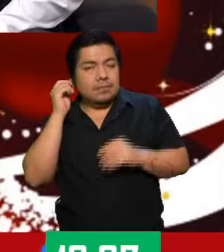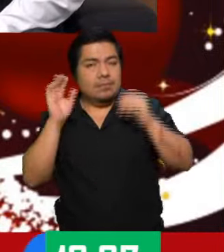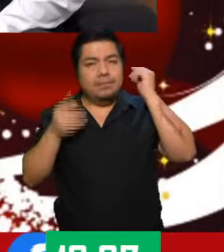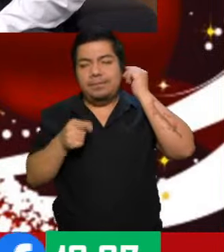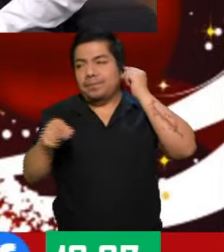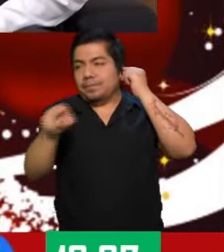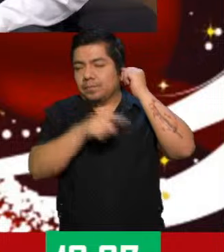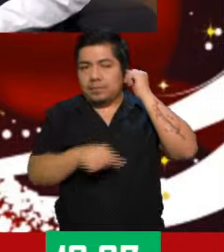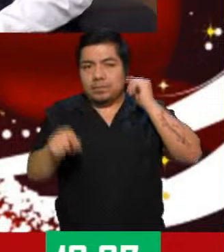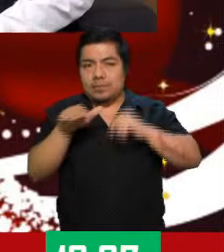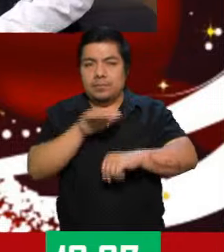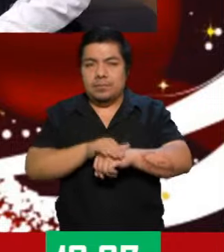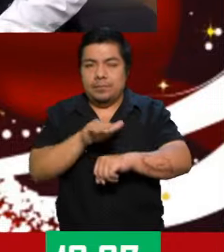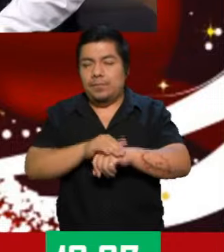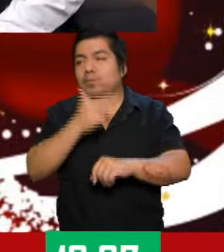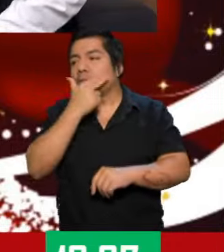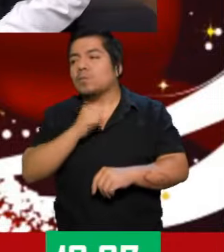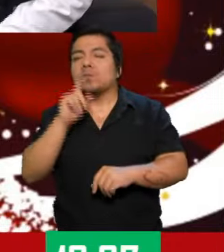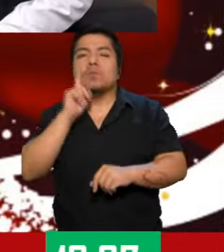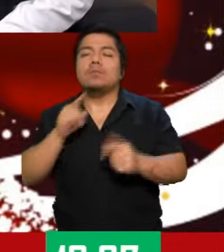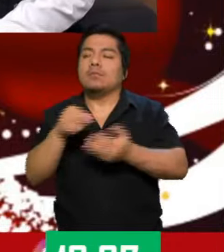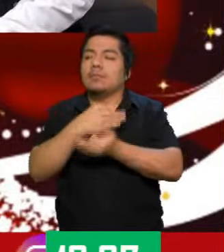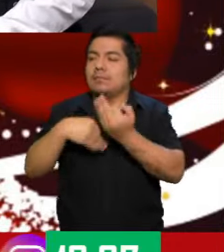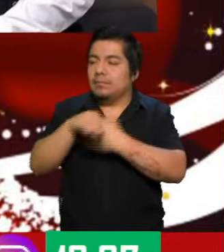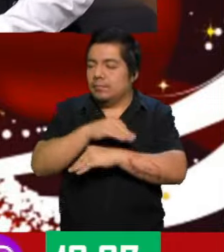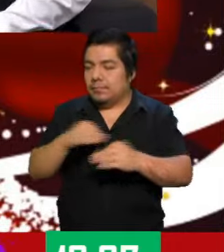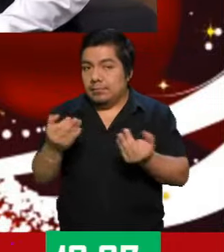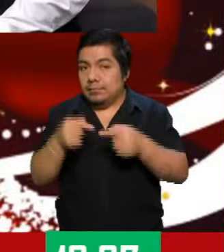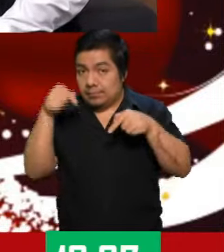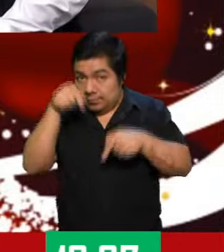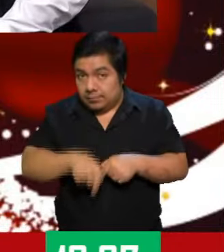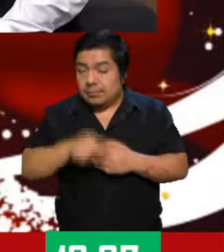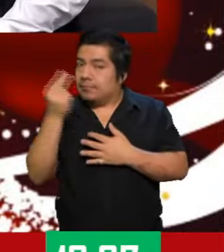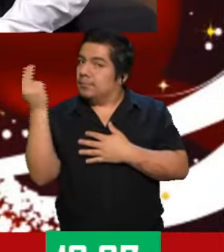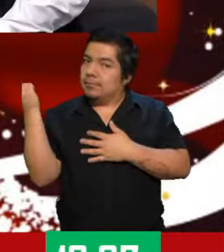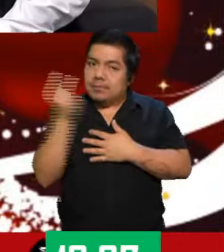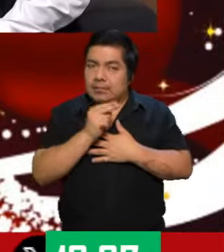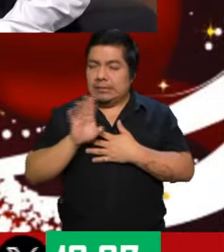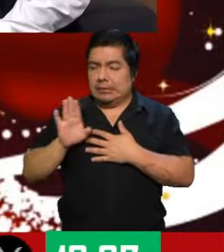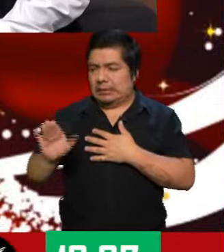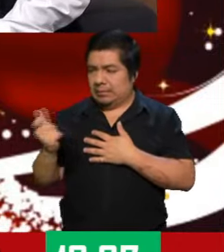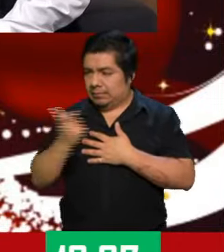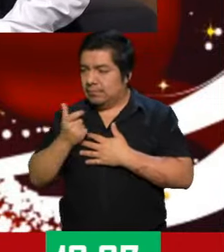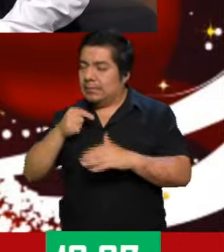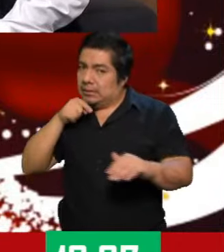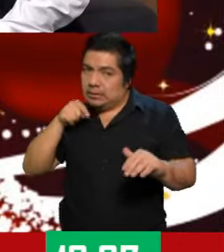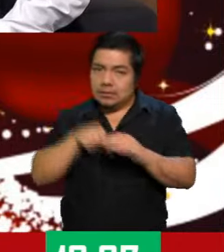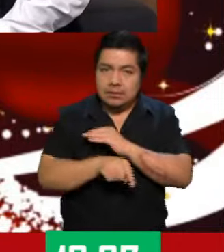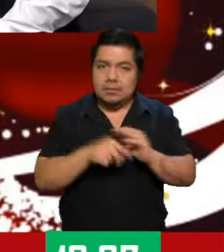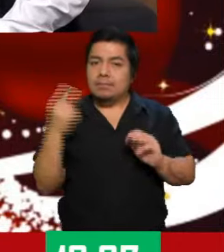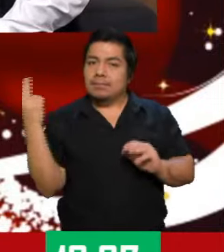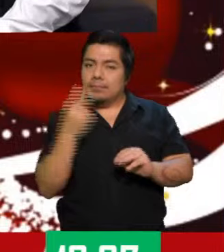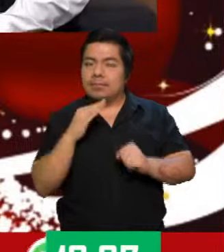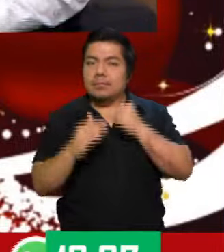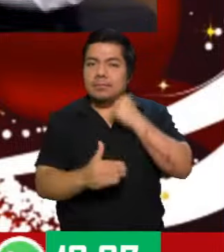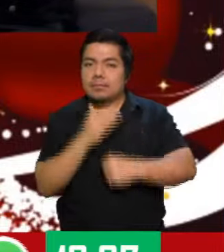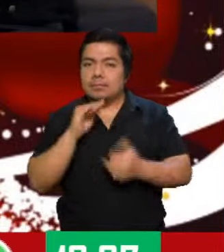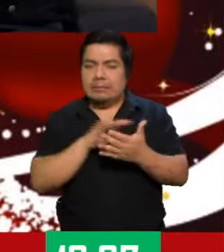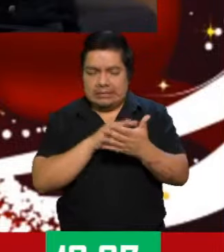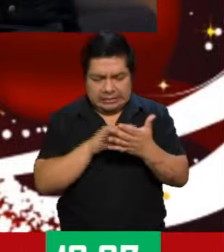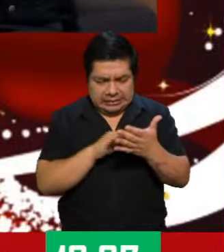dirías a todo nuestro público que sí necesitamos que se denuncie la extorsión? Porque estábamos leyendo